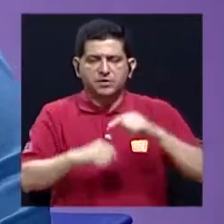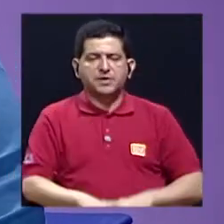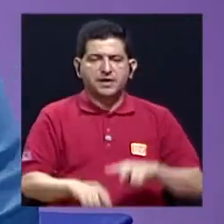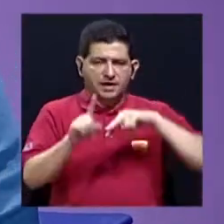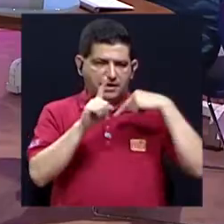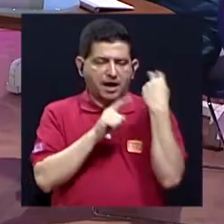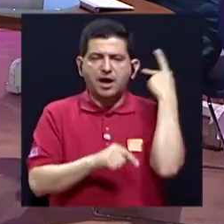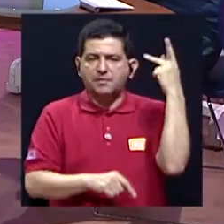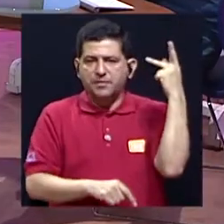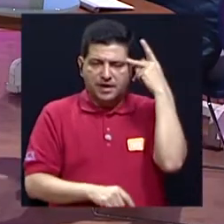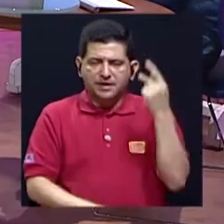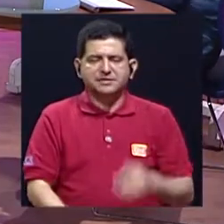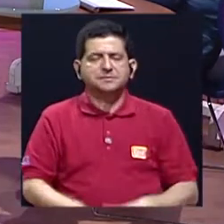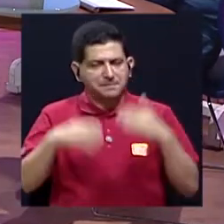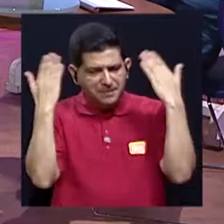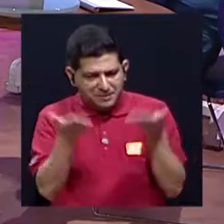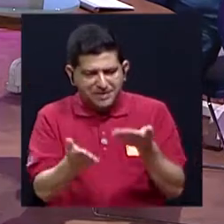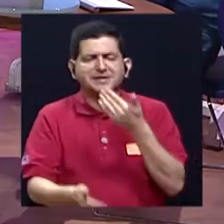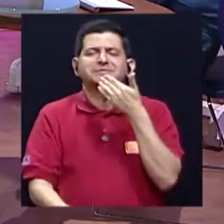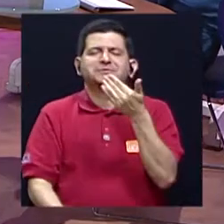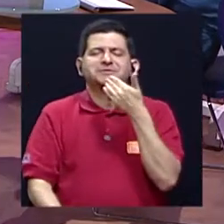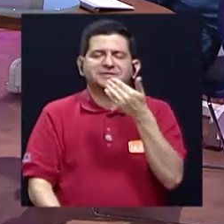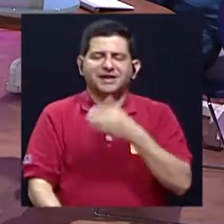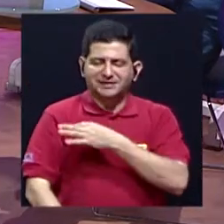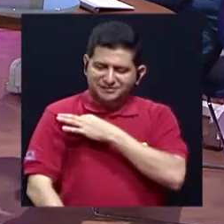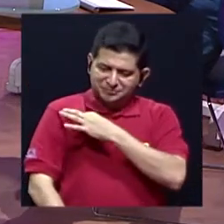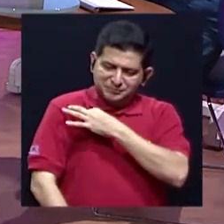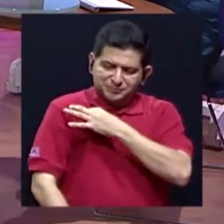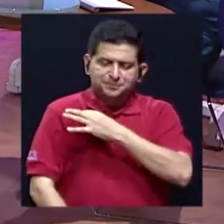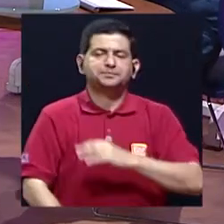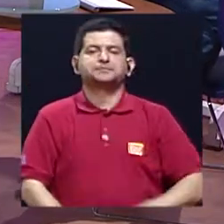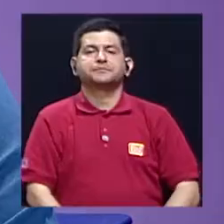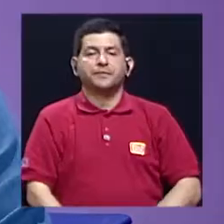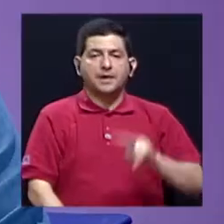Miradas Políticas. Bienvenidas. Gracias. Gracias, gracias por invitarnos.